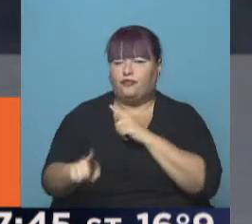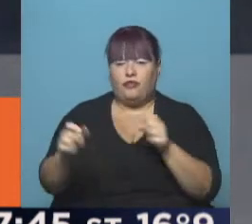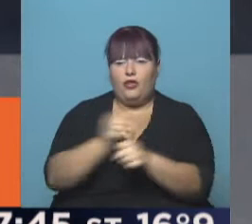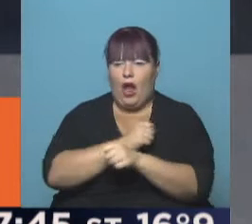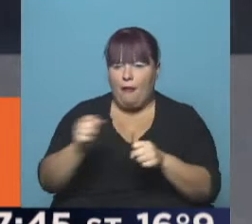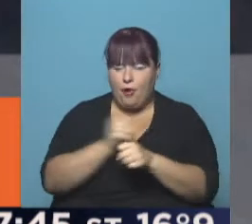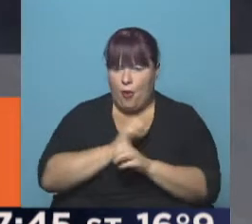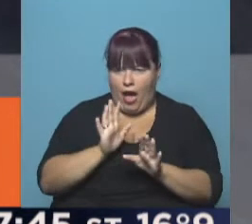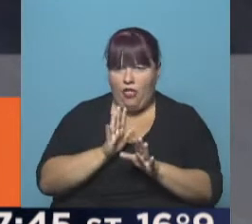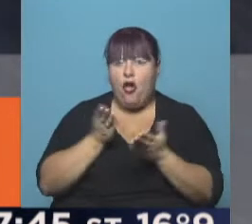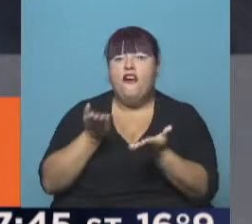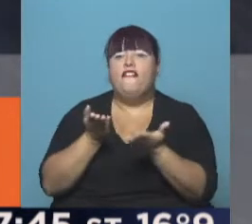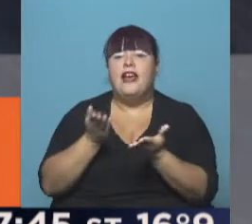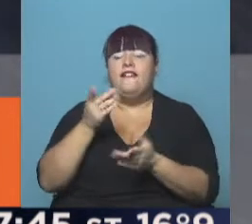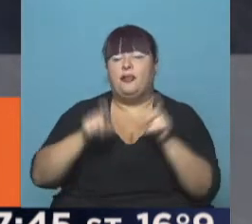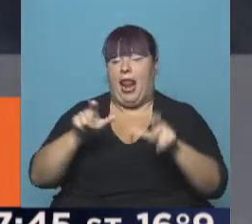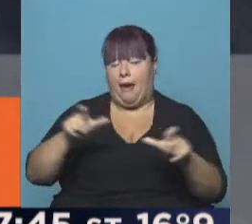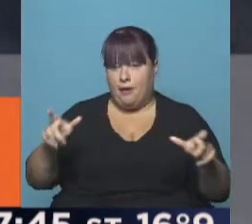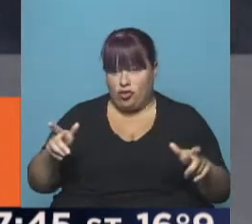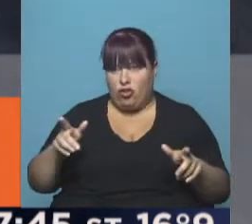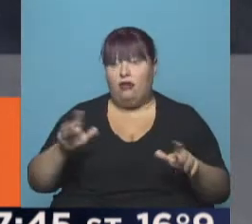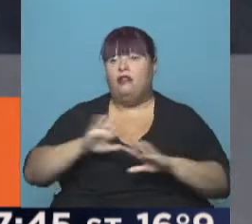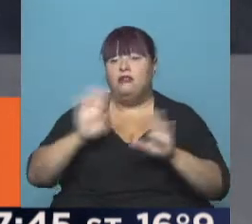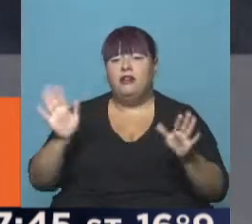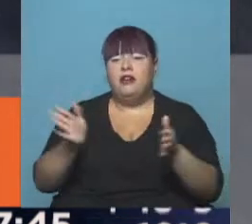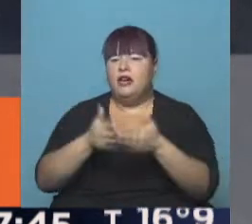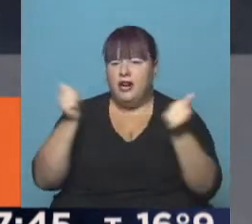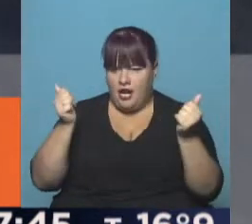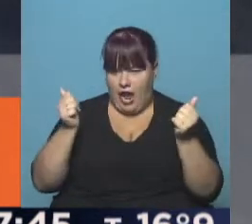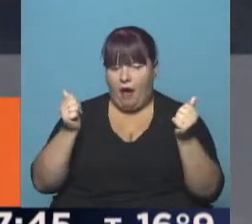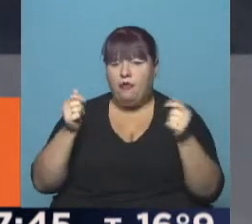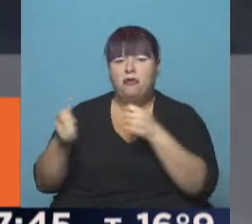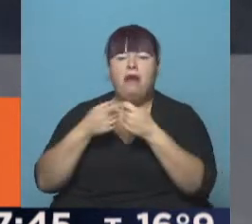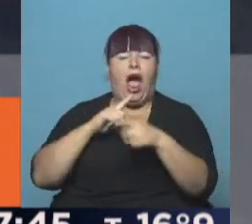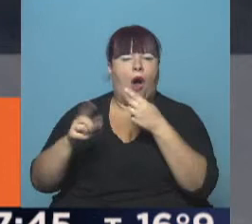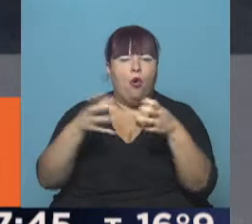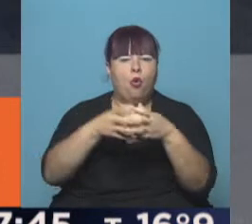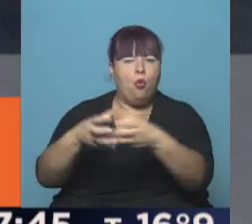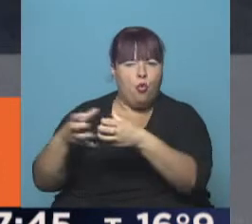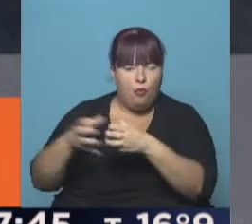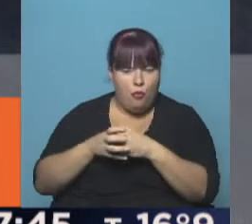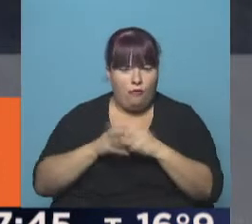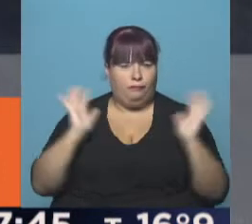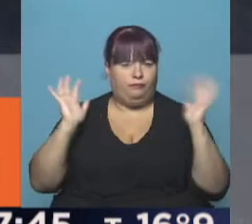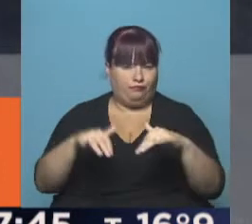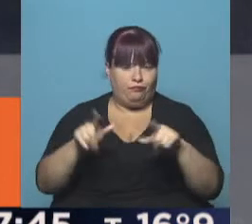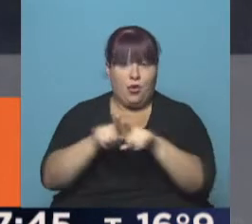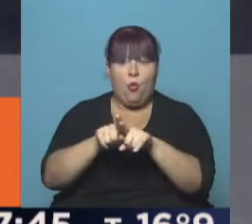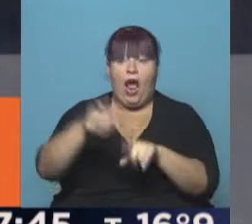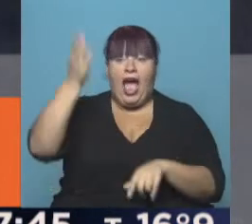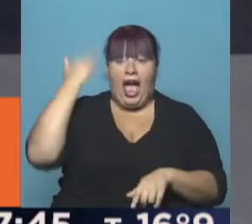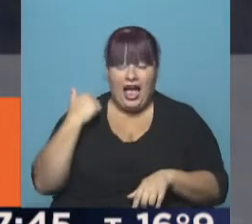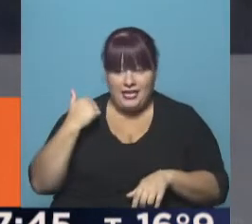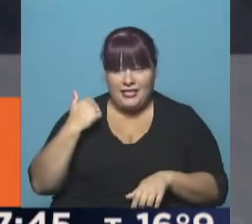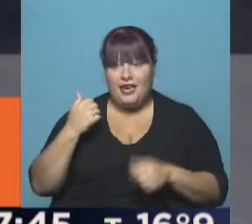aprobación, un beneficio a la sociedad, se hay rápidamente, hay acuerdo entre los bloques, y es lo que ocurrió en el día de